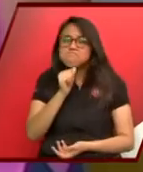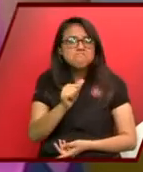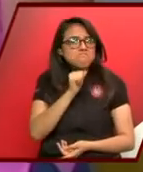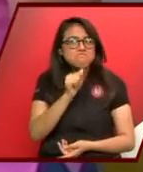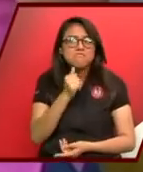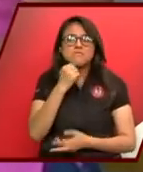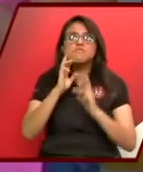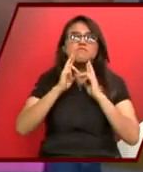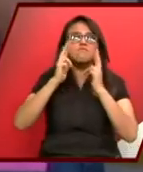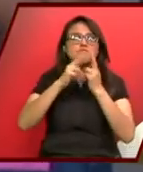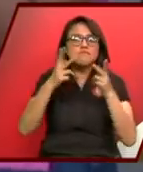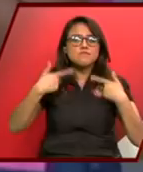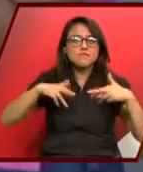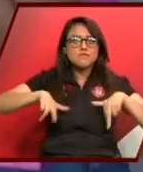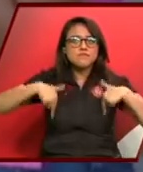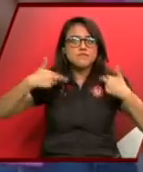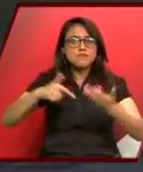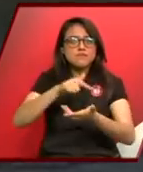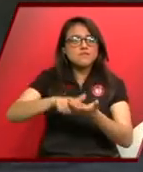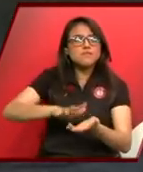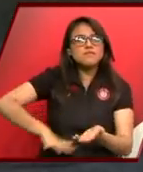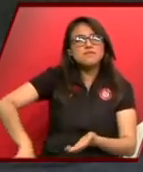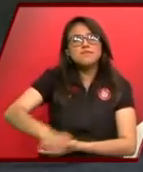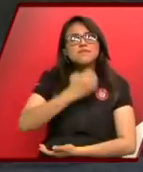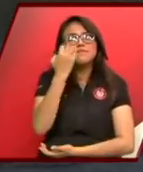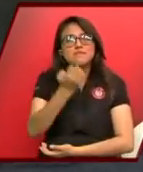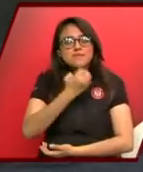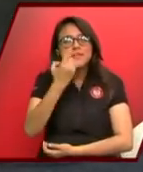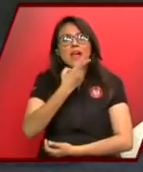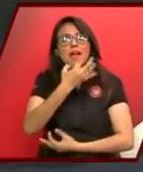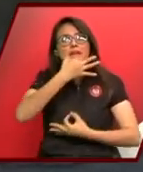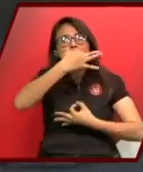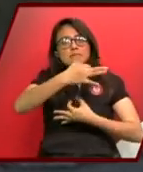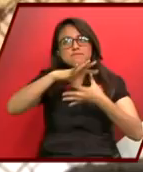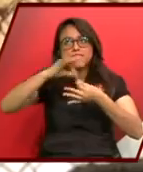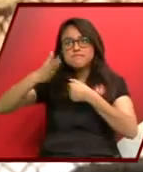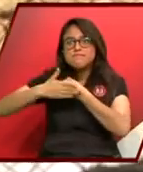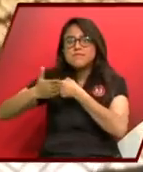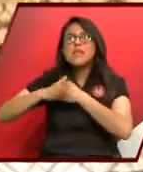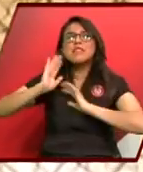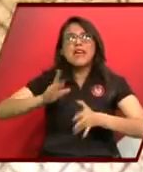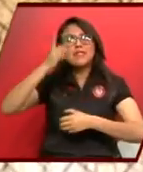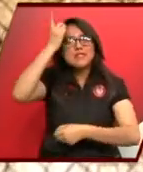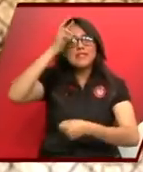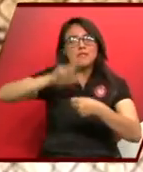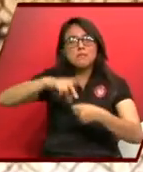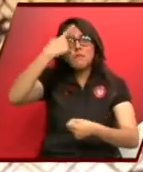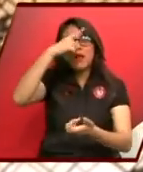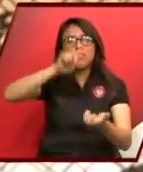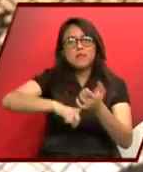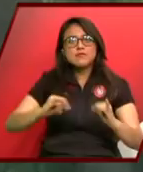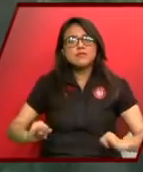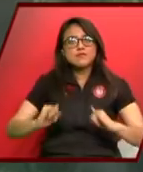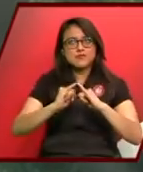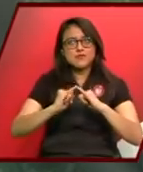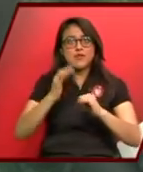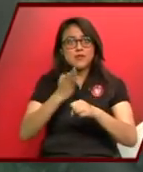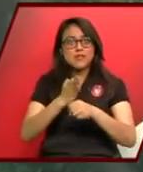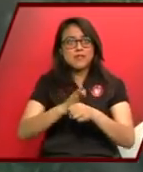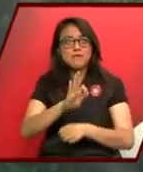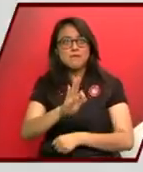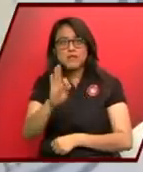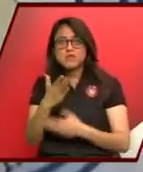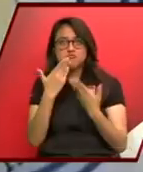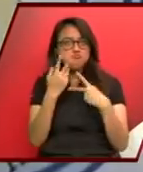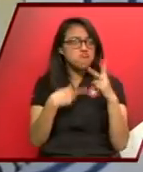sostenido reuniones con representantes de la zona escolar, quienes les han informado que ya se designó una directora para la institución. Sin embargo, hasta la fecha no